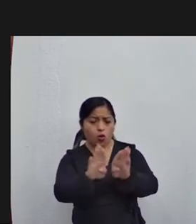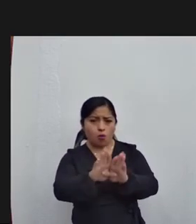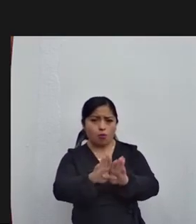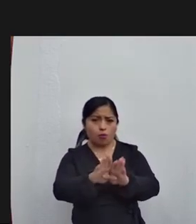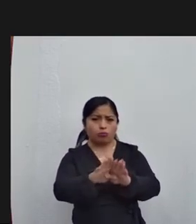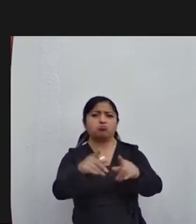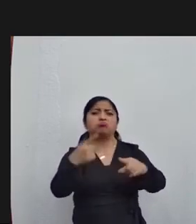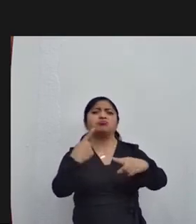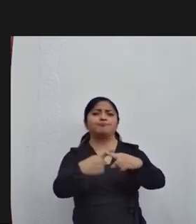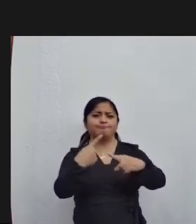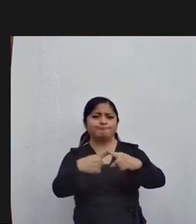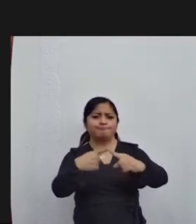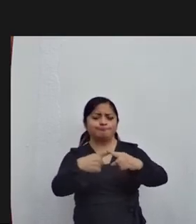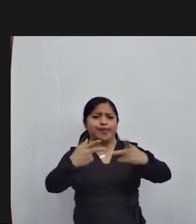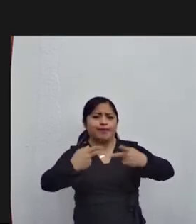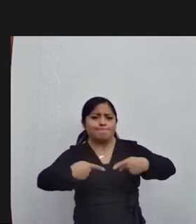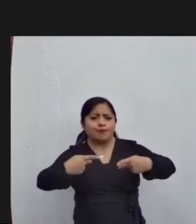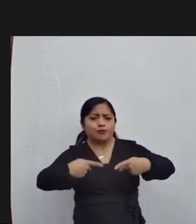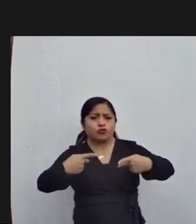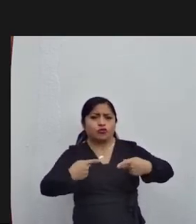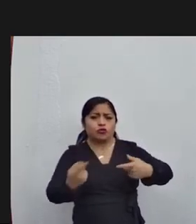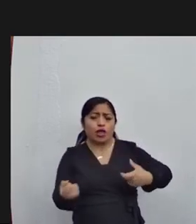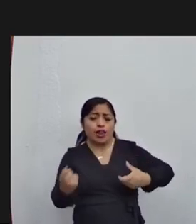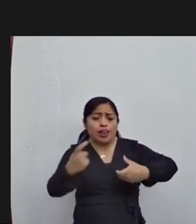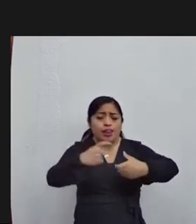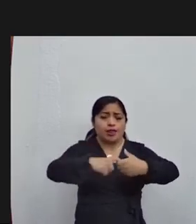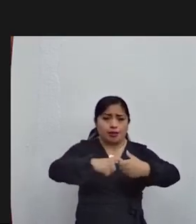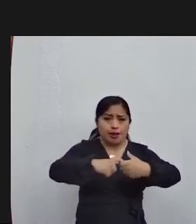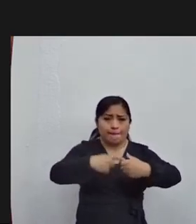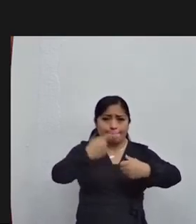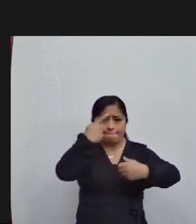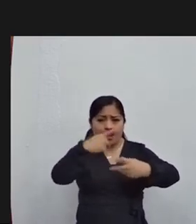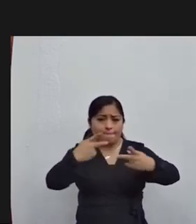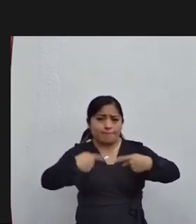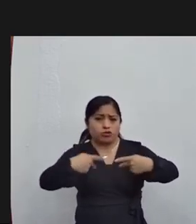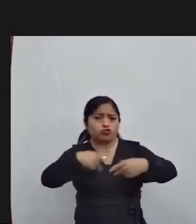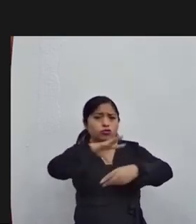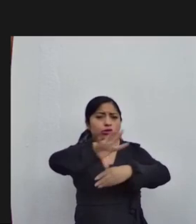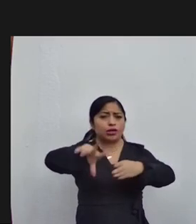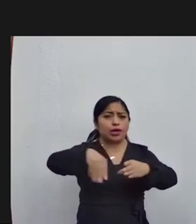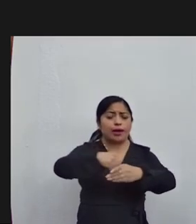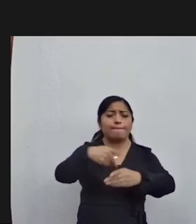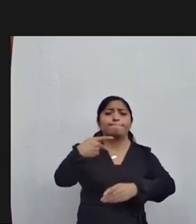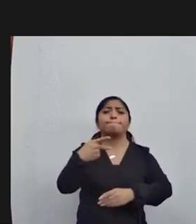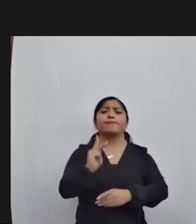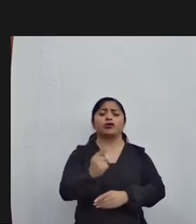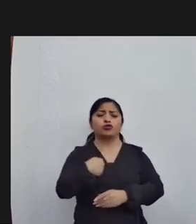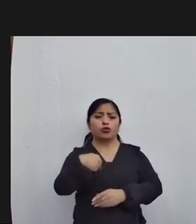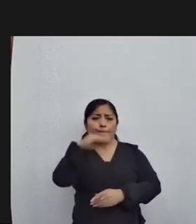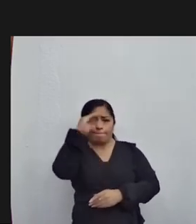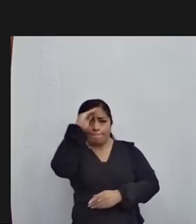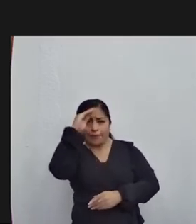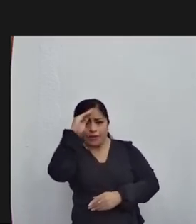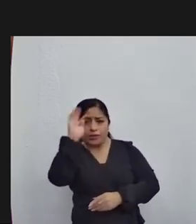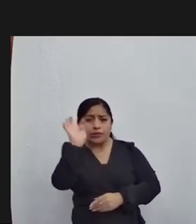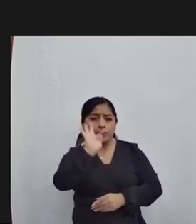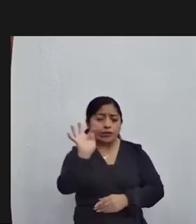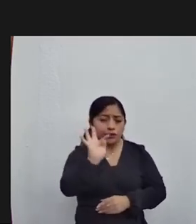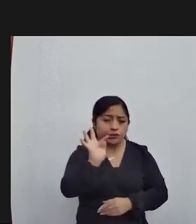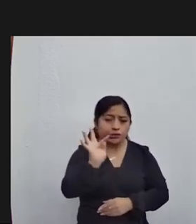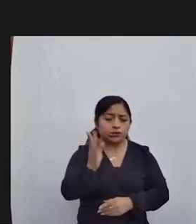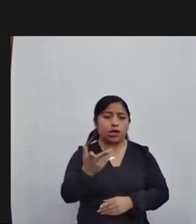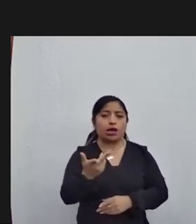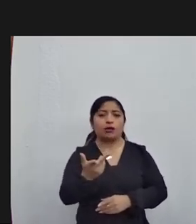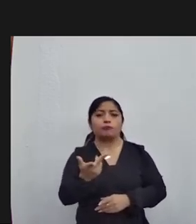van a ser los integrantes de este sistema estatal para la inclusión, pero me imagino o podría ser bueno que a